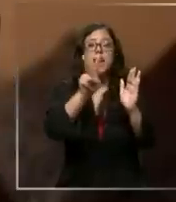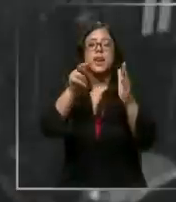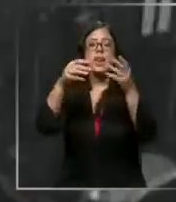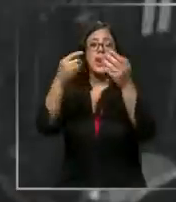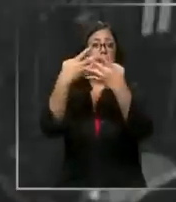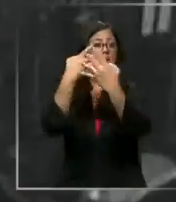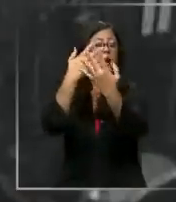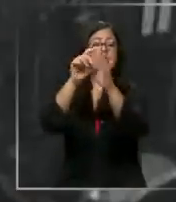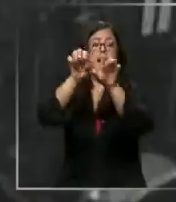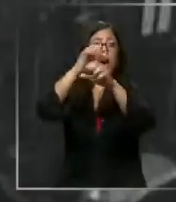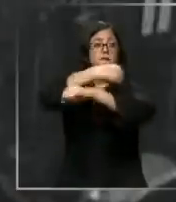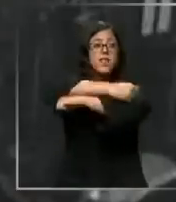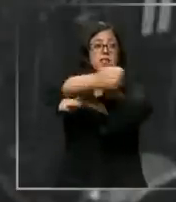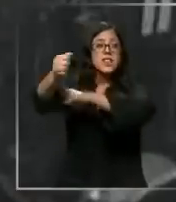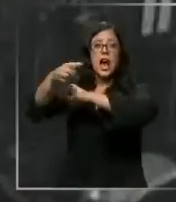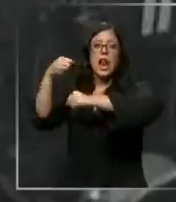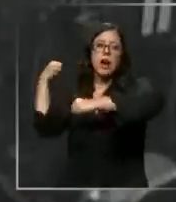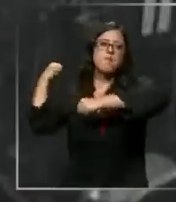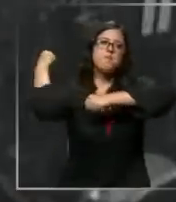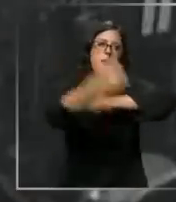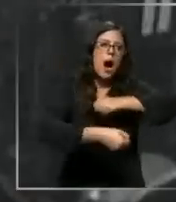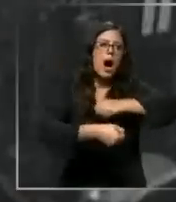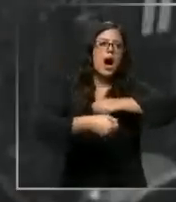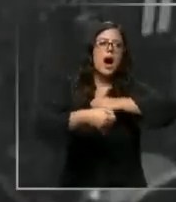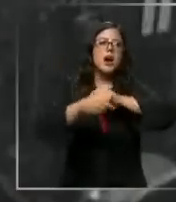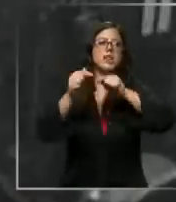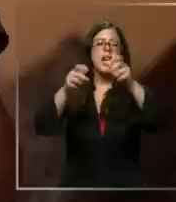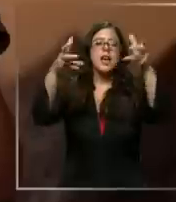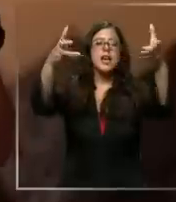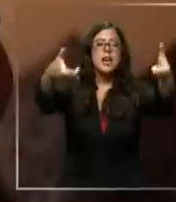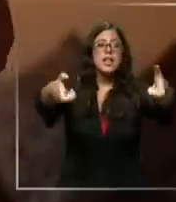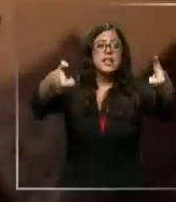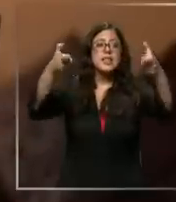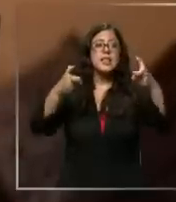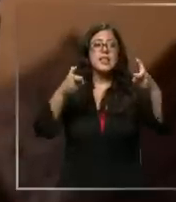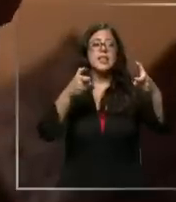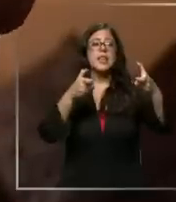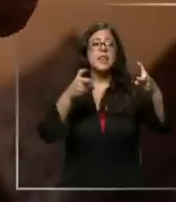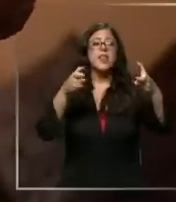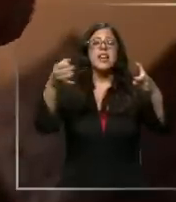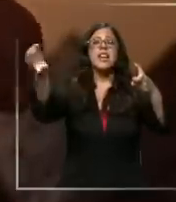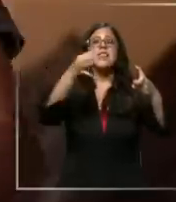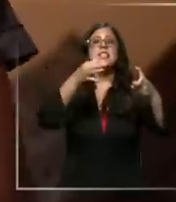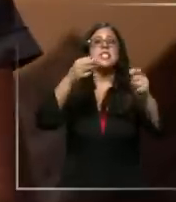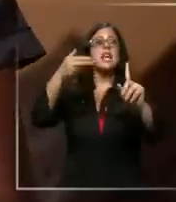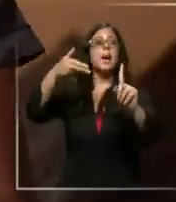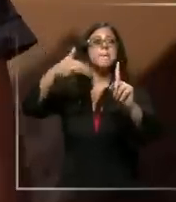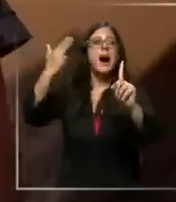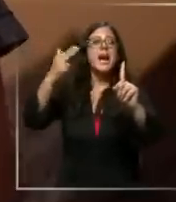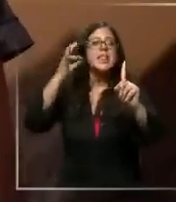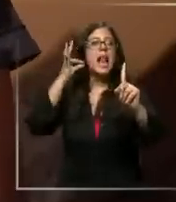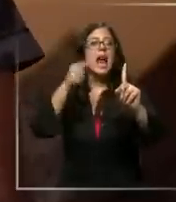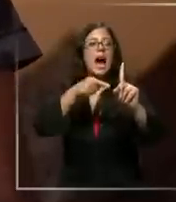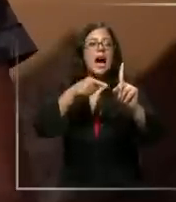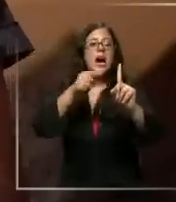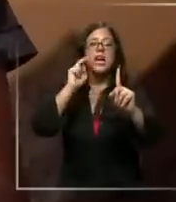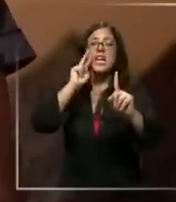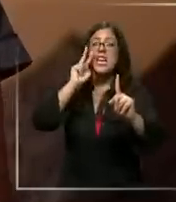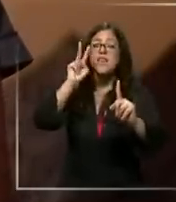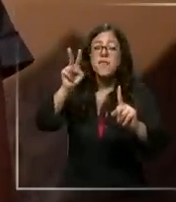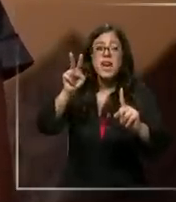ventanal rompe el ventanal y en ese momento pesca el televisor y le dice al que está parado Mátala y veo que de allá